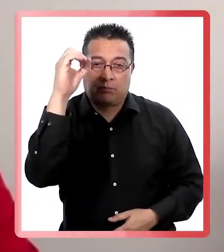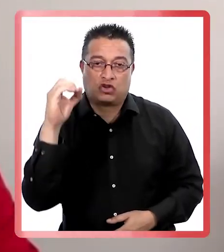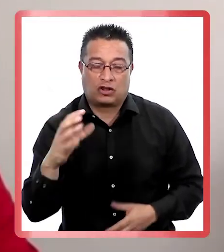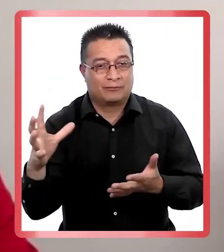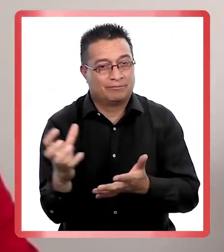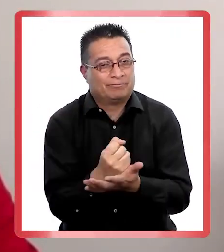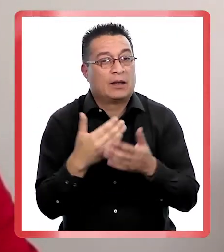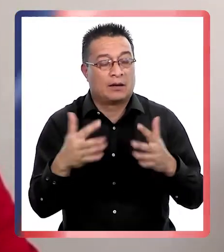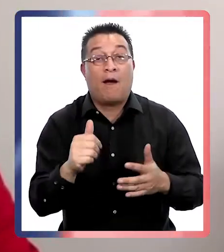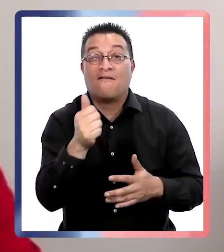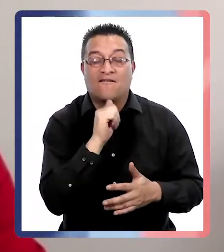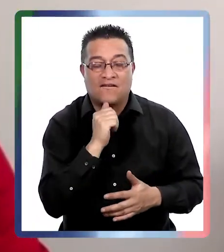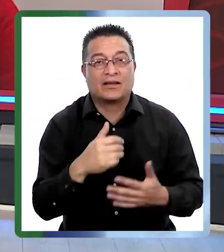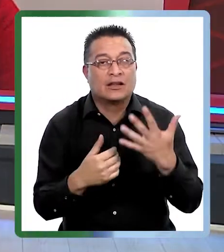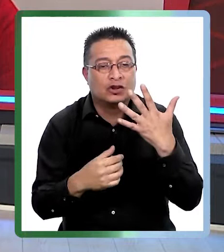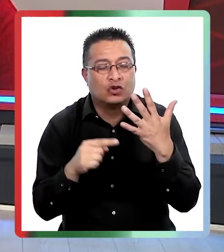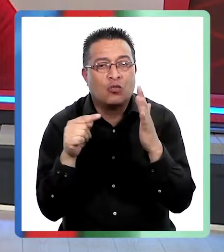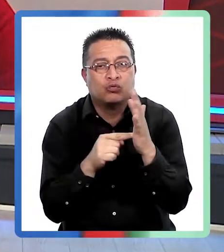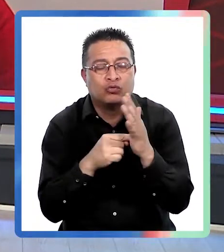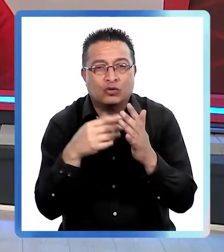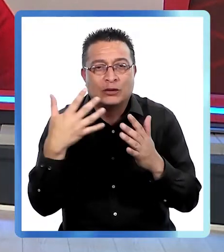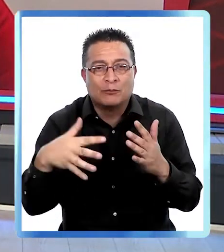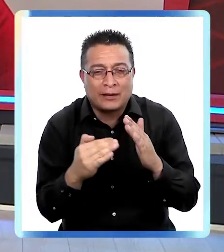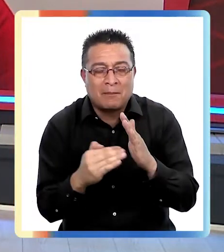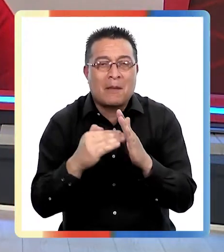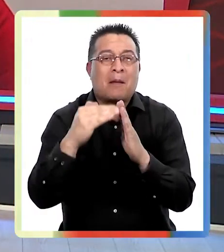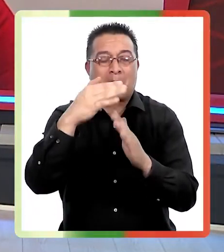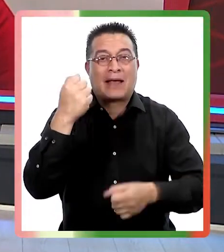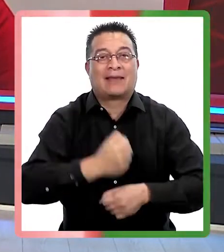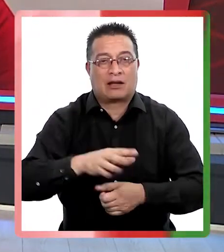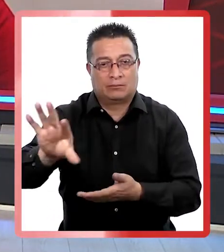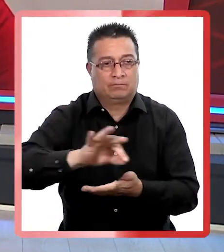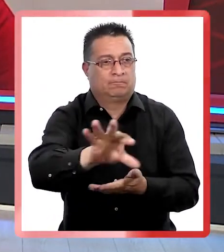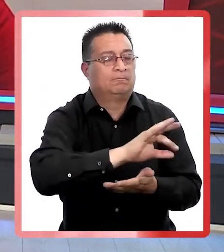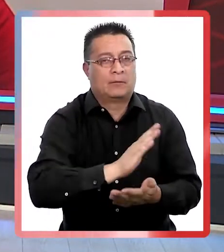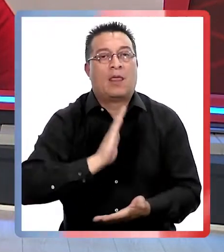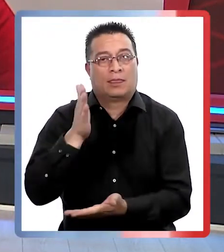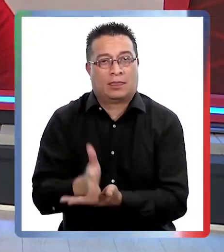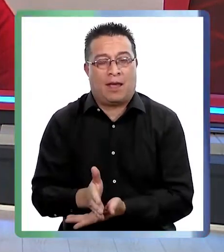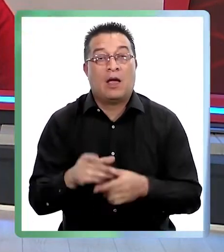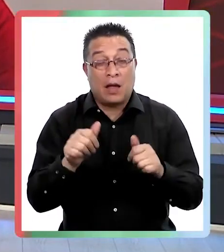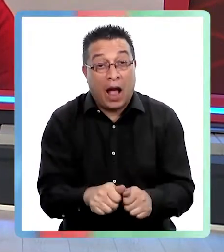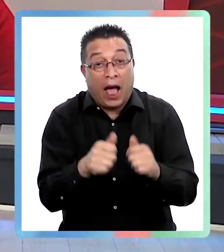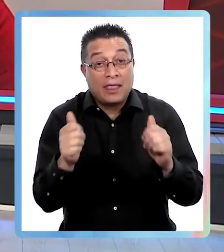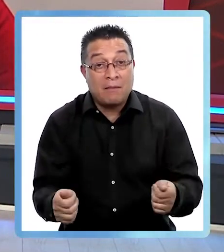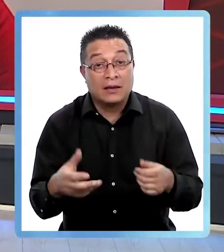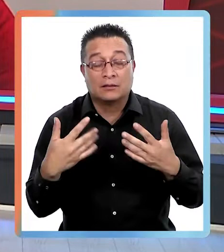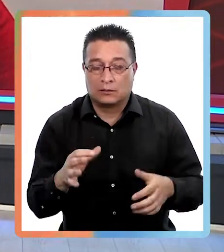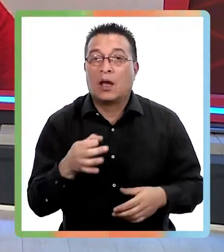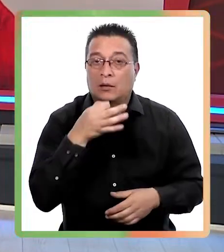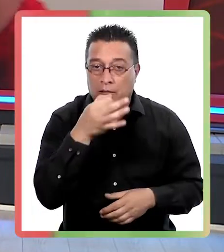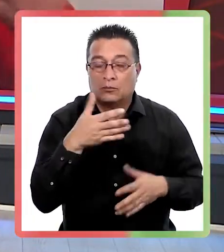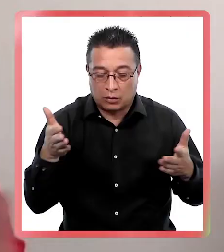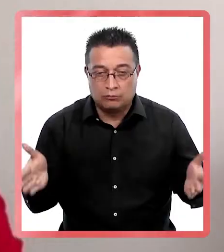48,3%, pero nos siguen quedando esos 5 puntos importantes en puestos de trabajo que tenemos que recuperar. Pero además, Scarlett, junto con señalar